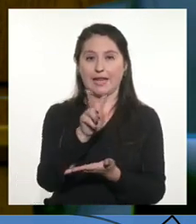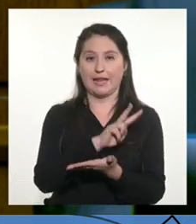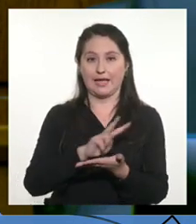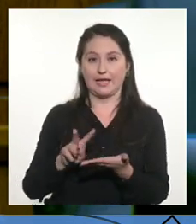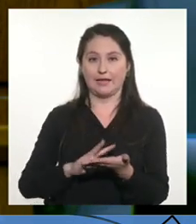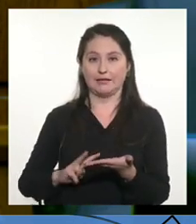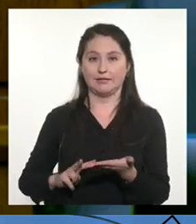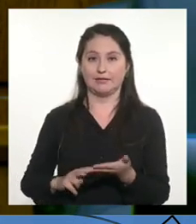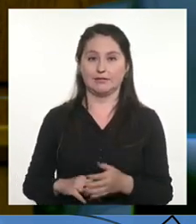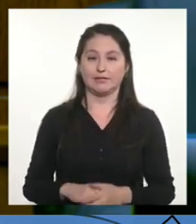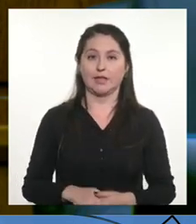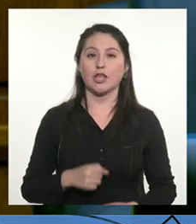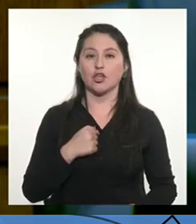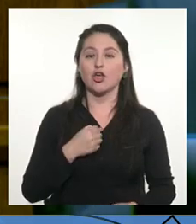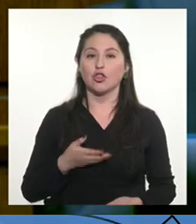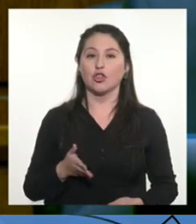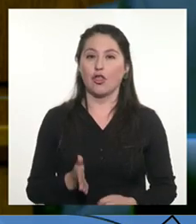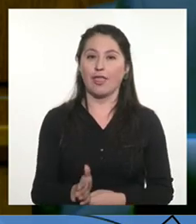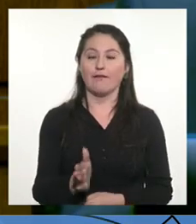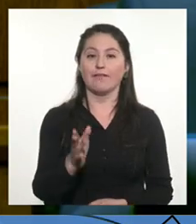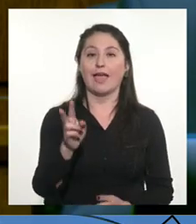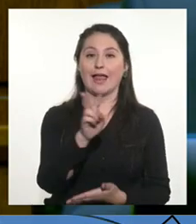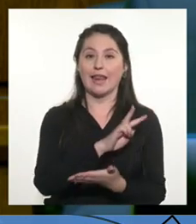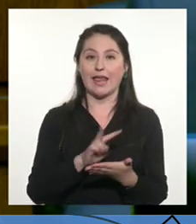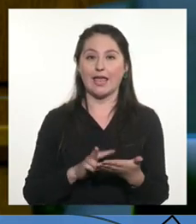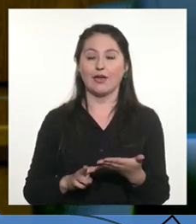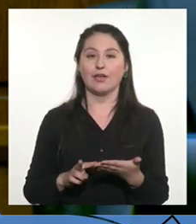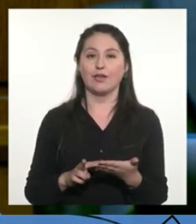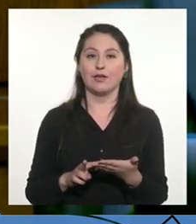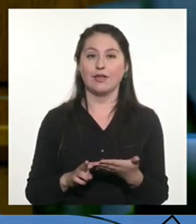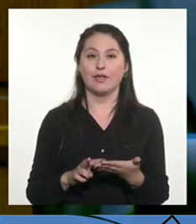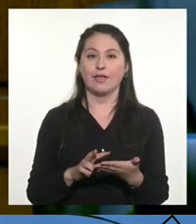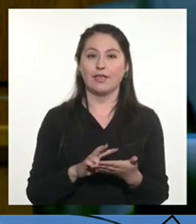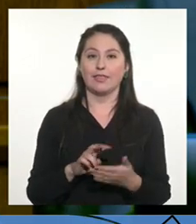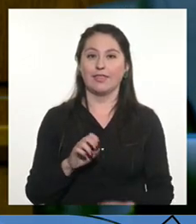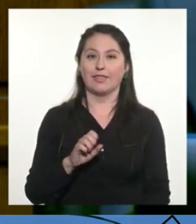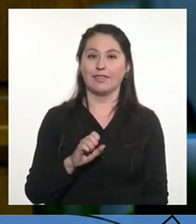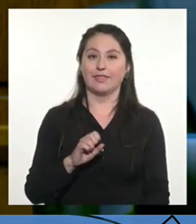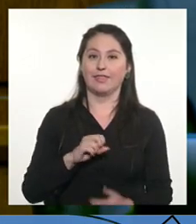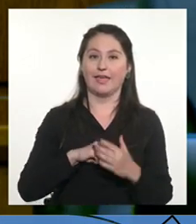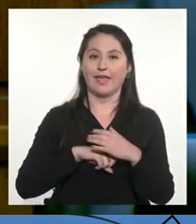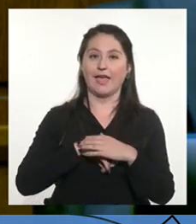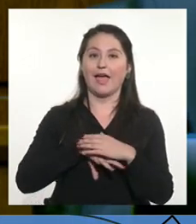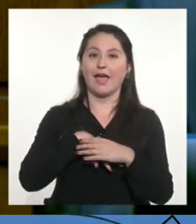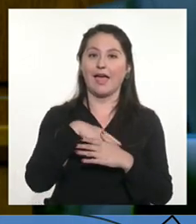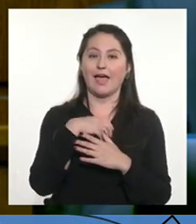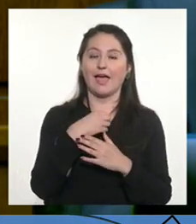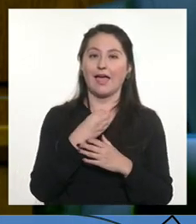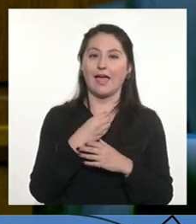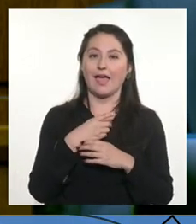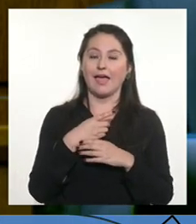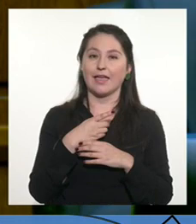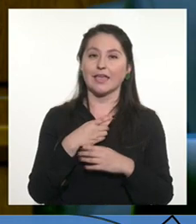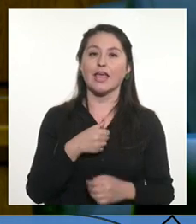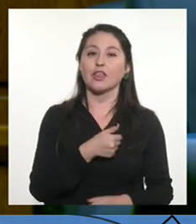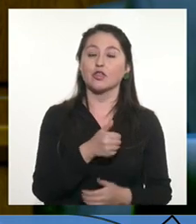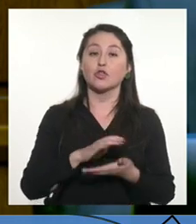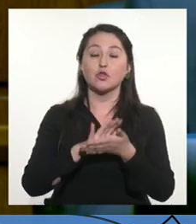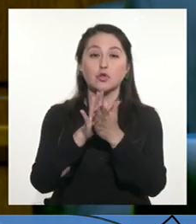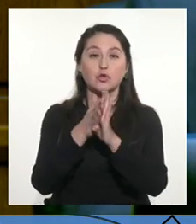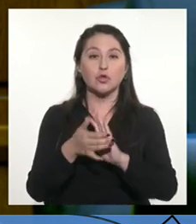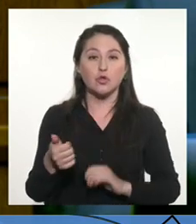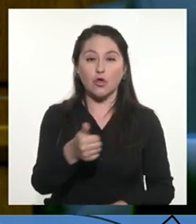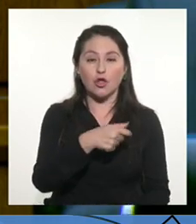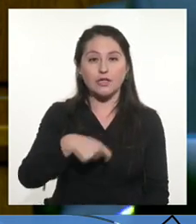todavía disfruto siempre de las redacciones de andrés bello y me encantaría que todos los senadores también tuvieran ese mismo